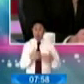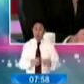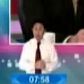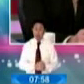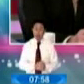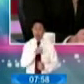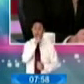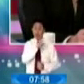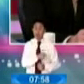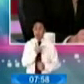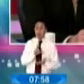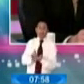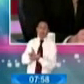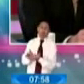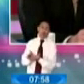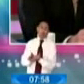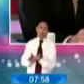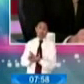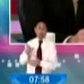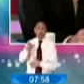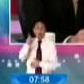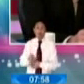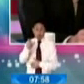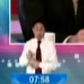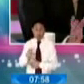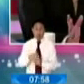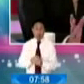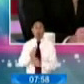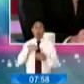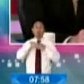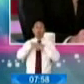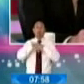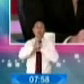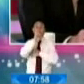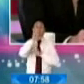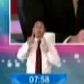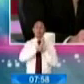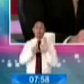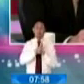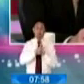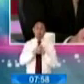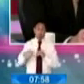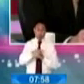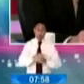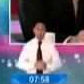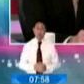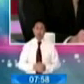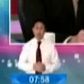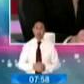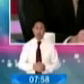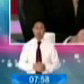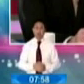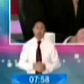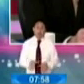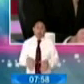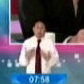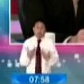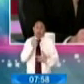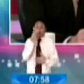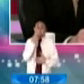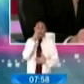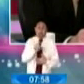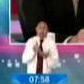una expulsión, porque son ciudadanos que entraron de manera ilegal al territorio. Entonces, simplemente fueron